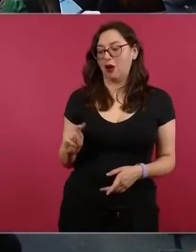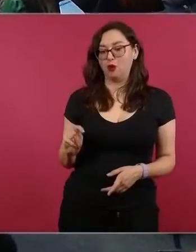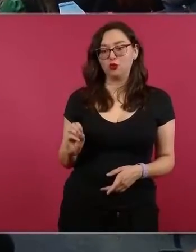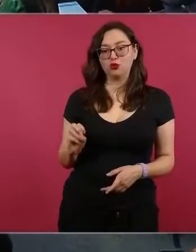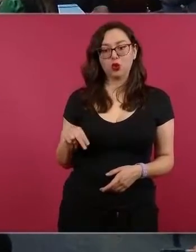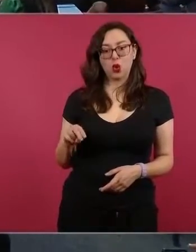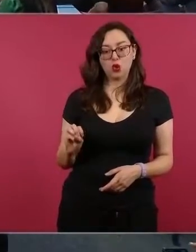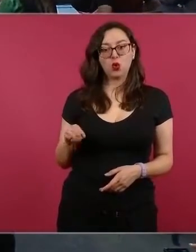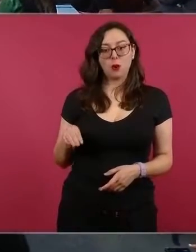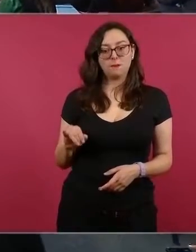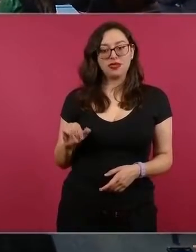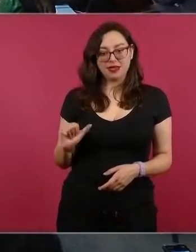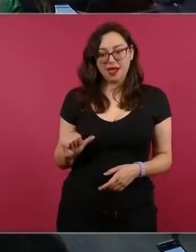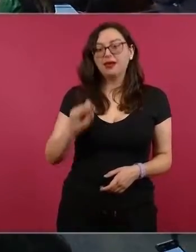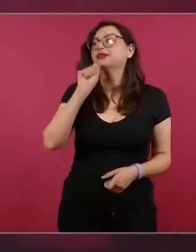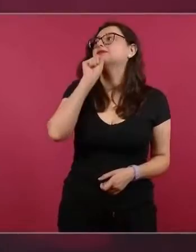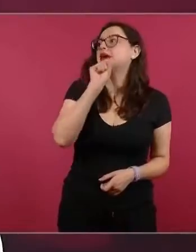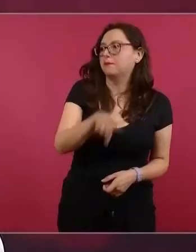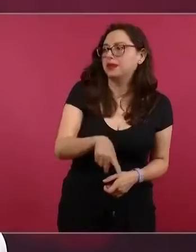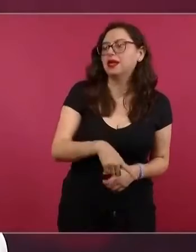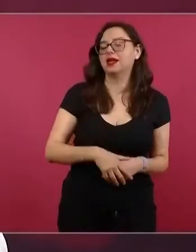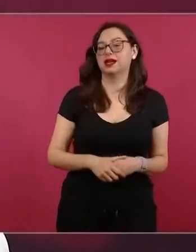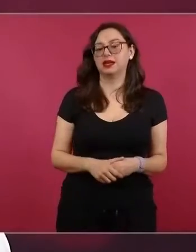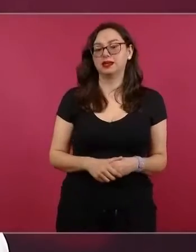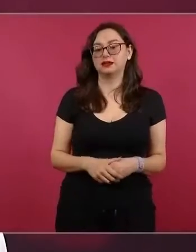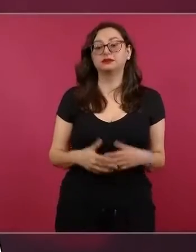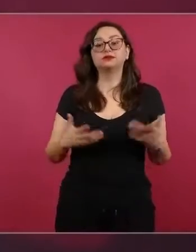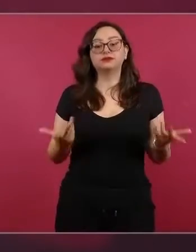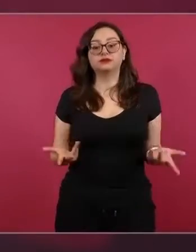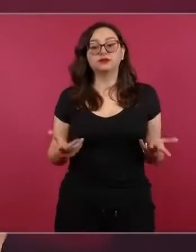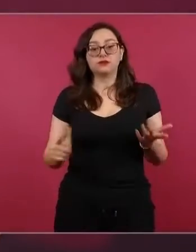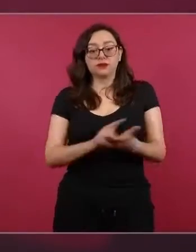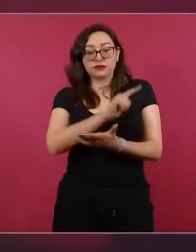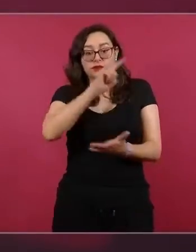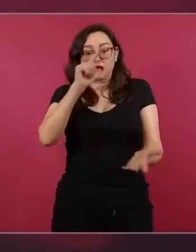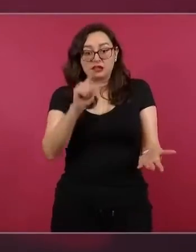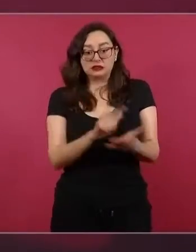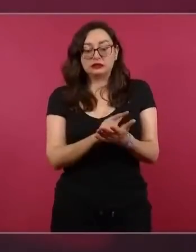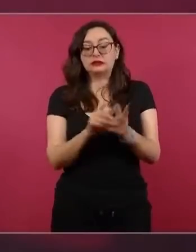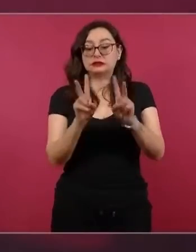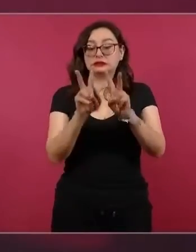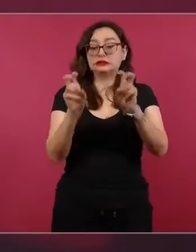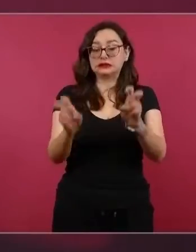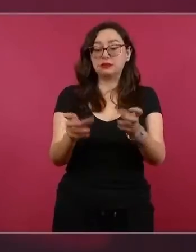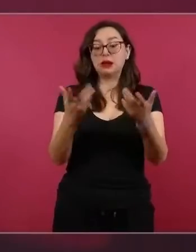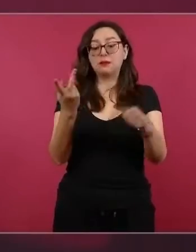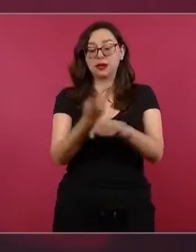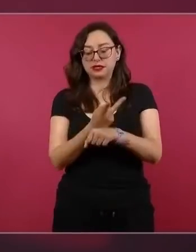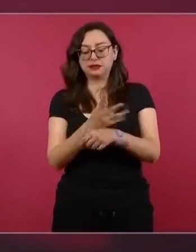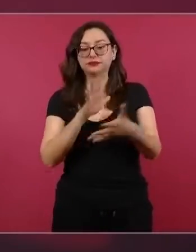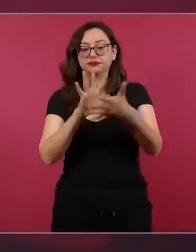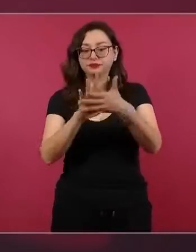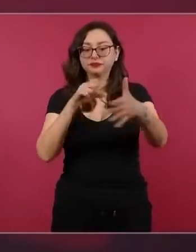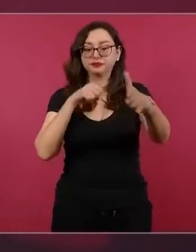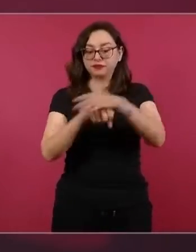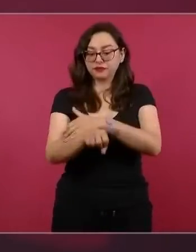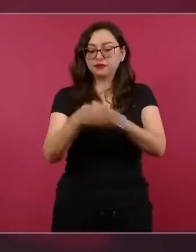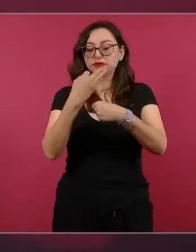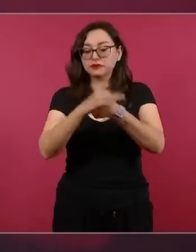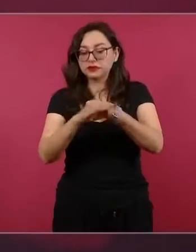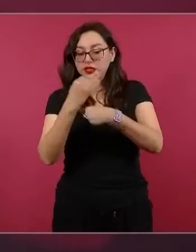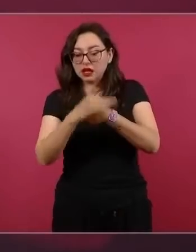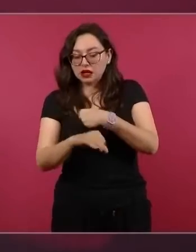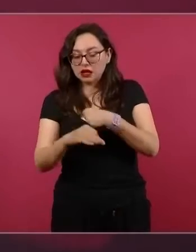ley establece que en el caso de prisión preventiva oficiosa se iba a hacer una evaluación conjunta para valorar si debía